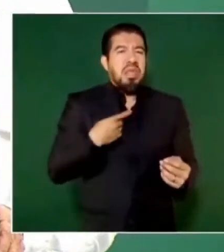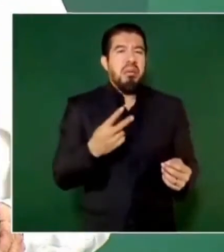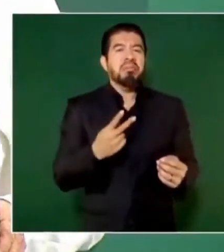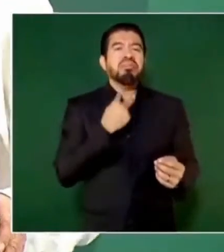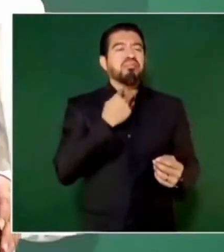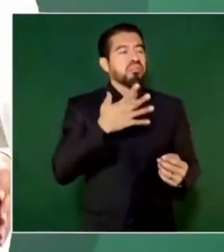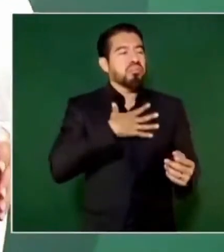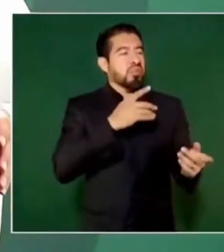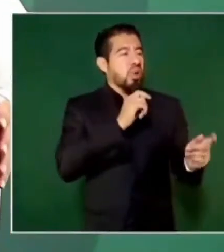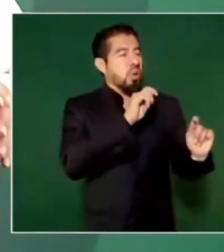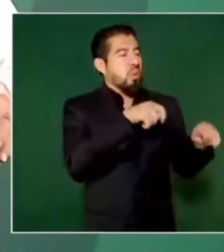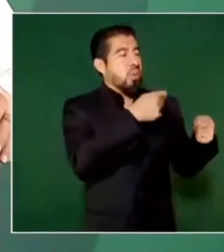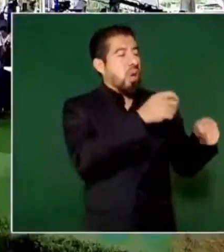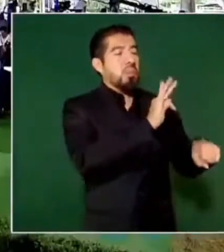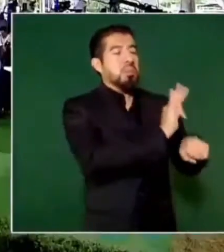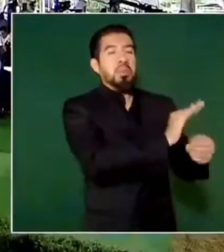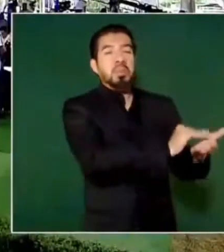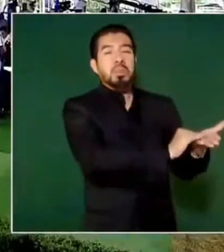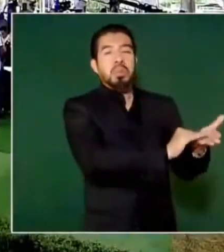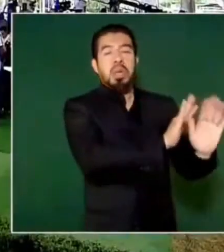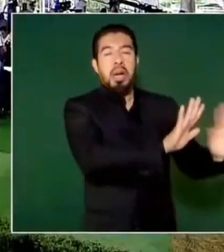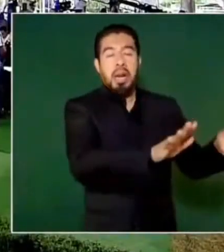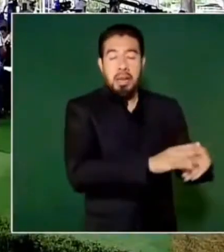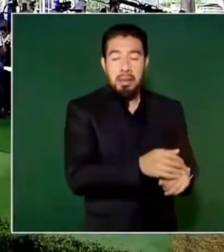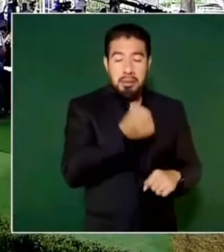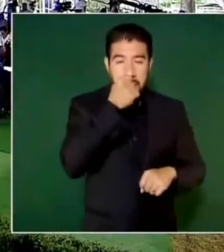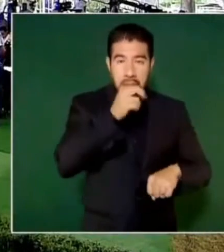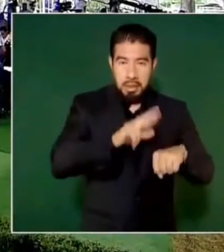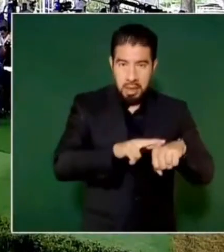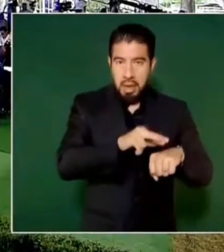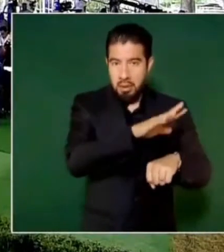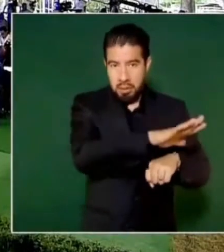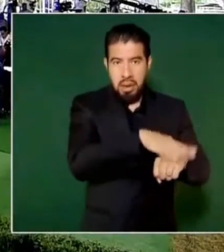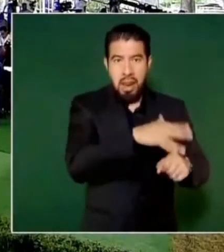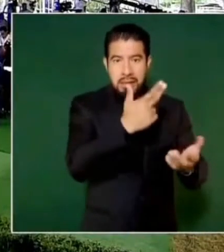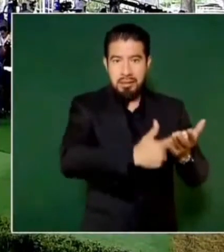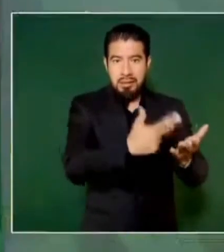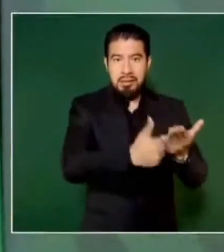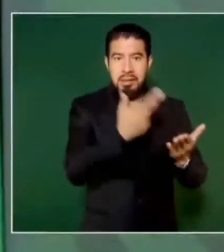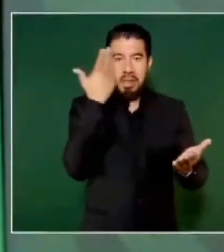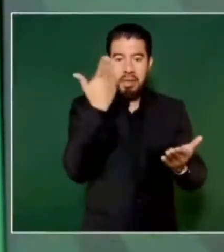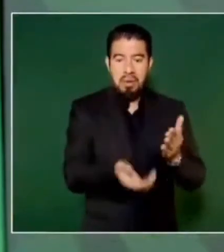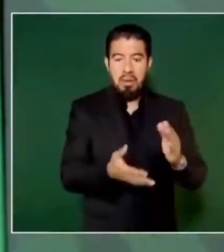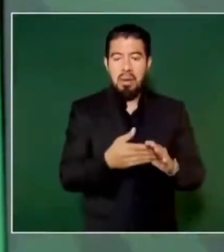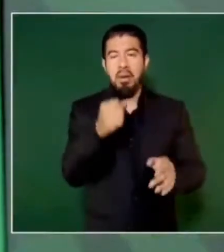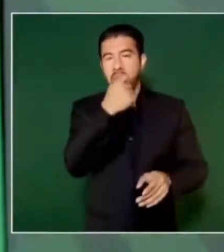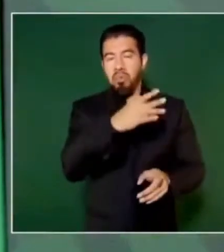que ahora es asesor del bloque conservador,